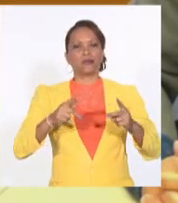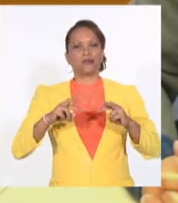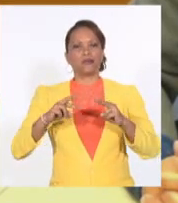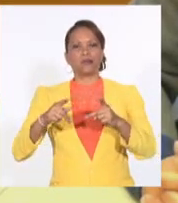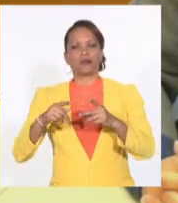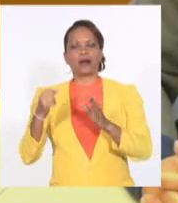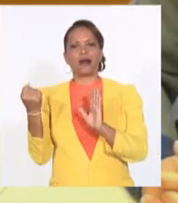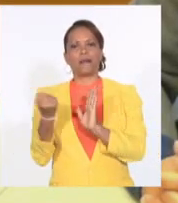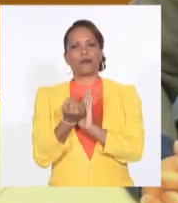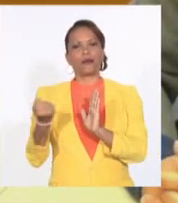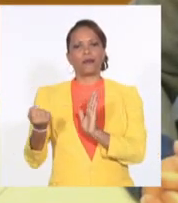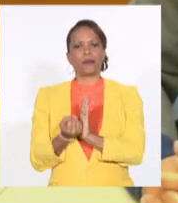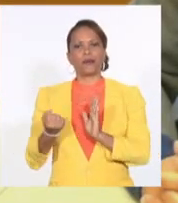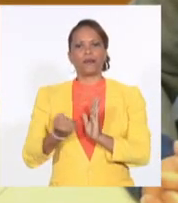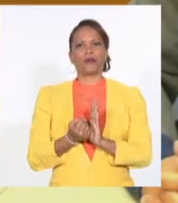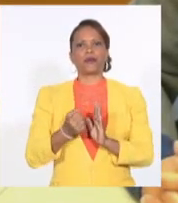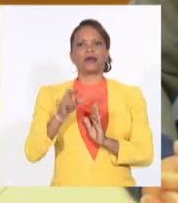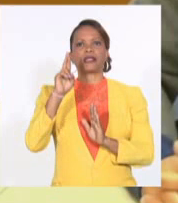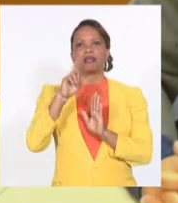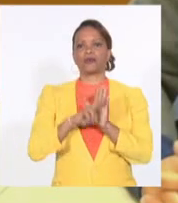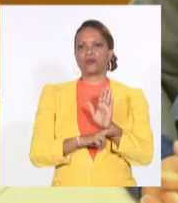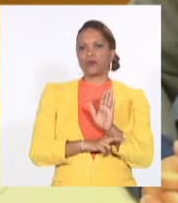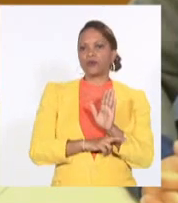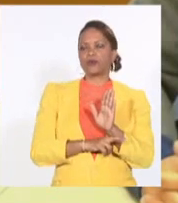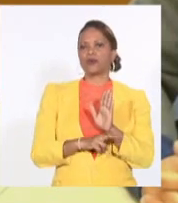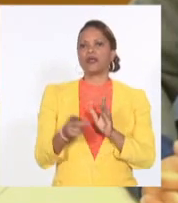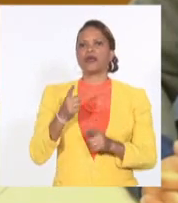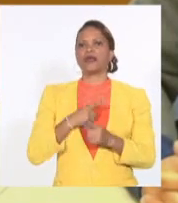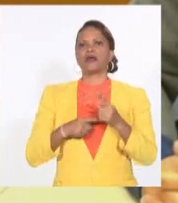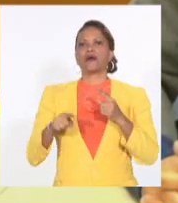aprobado resoluciones anticubanas,